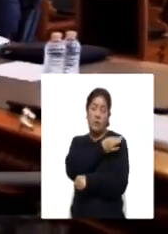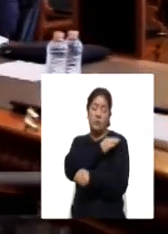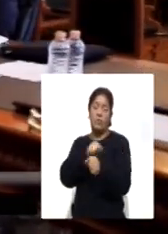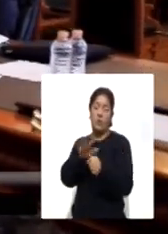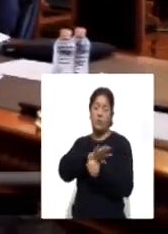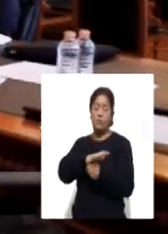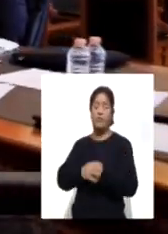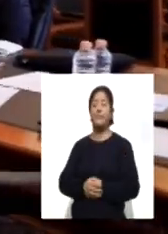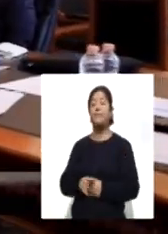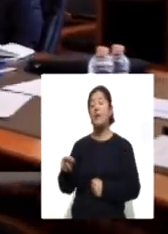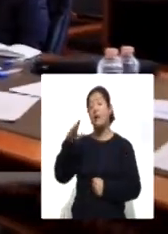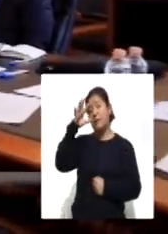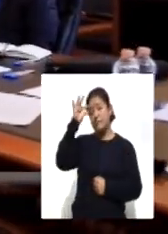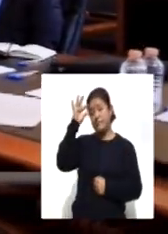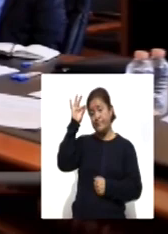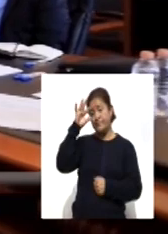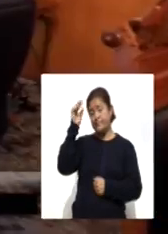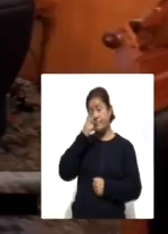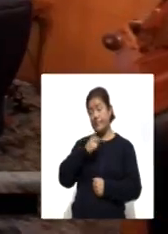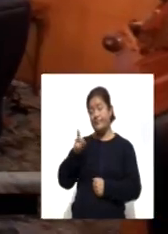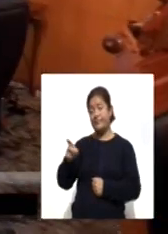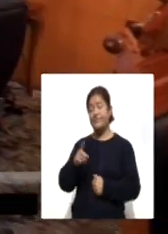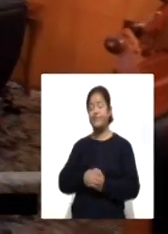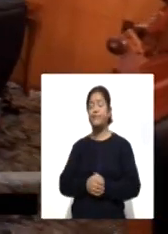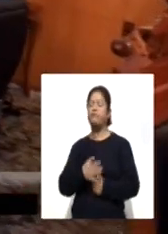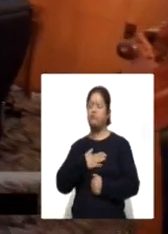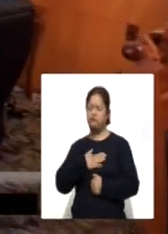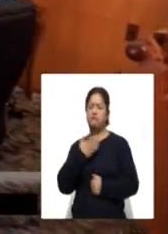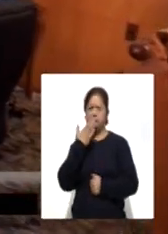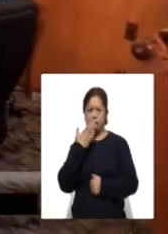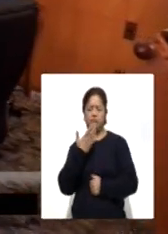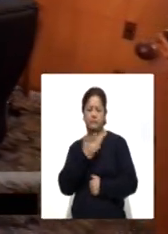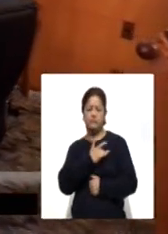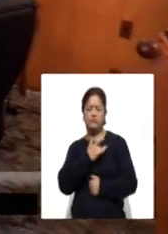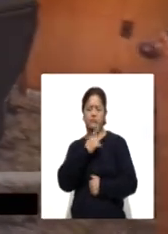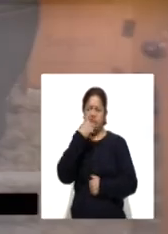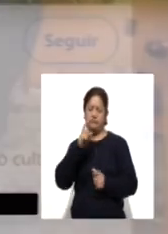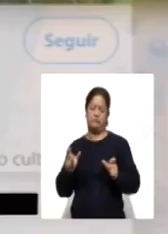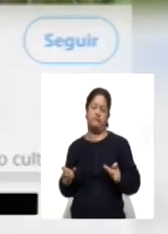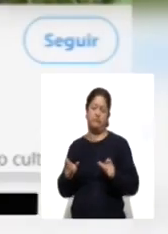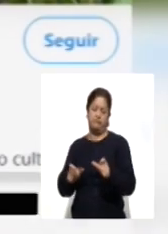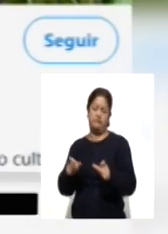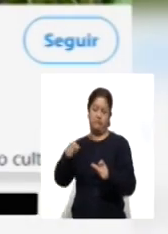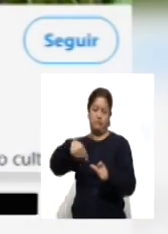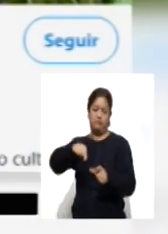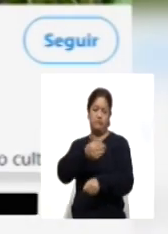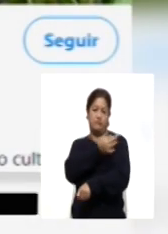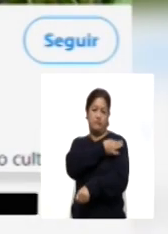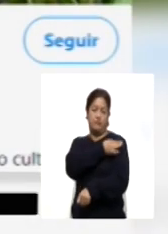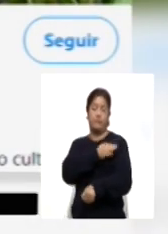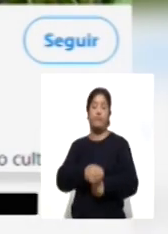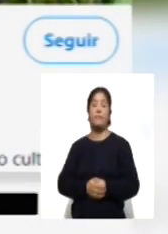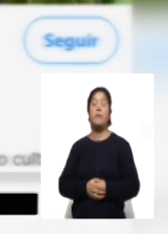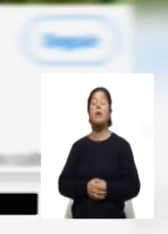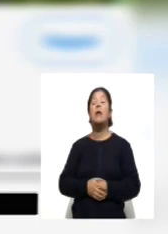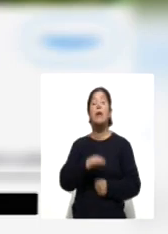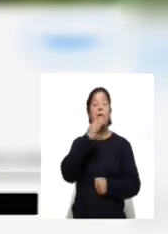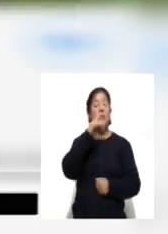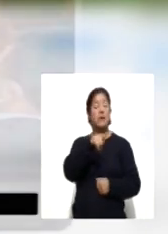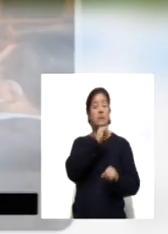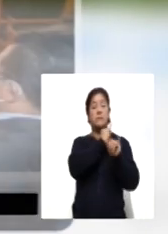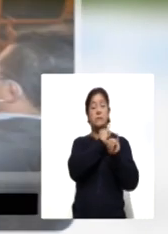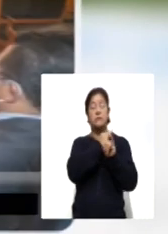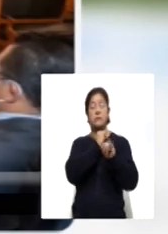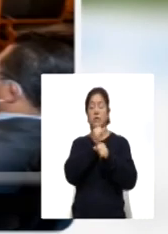la disposición de la administración estatal para respaldar las acciones de vacunación. En redes sociales, el gobernador Mena informó del encuentro